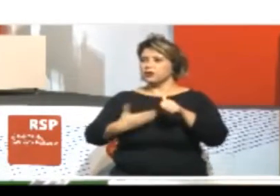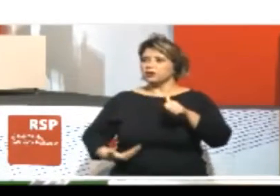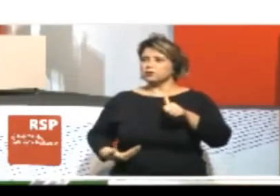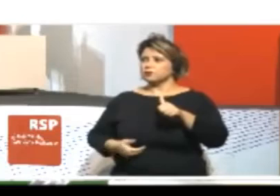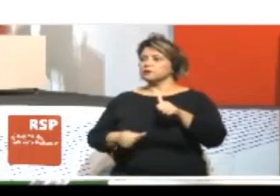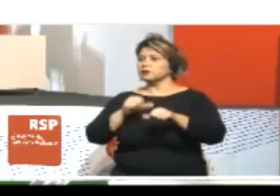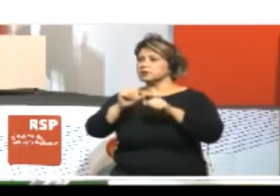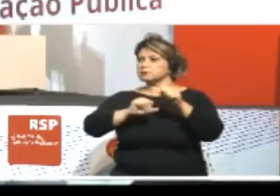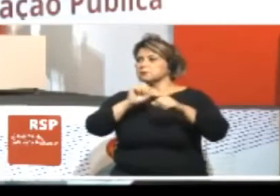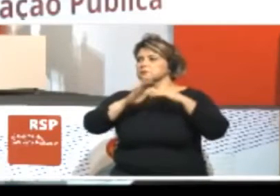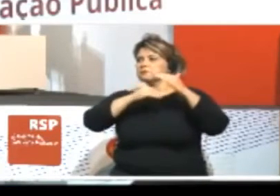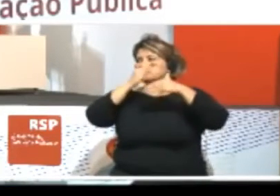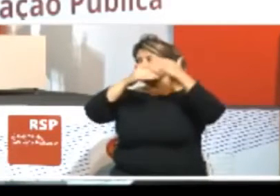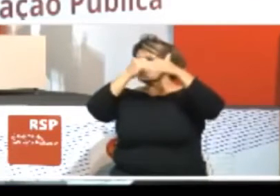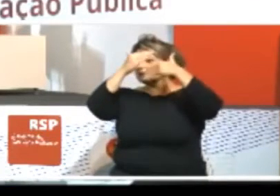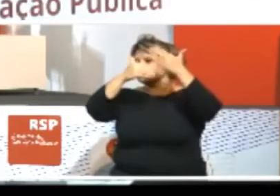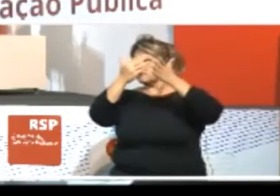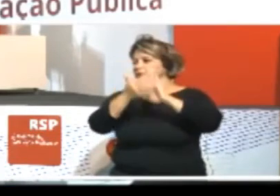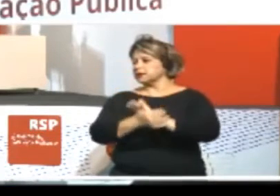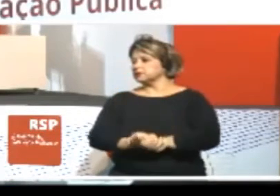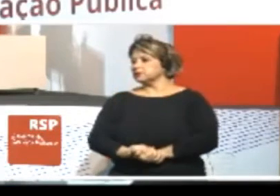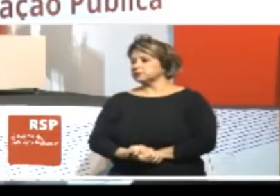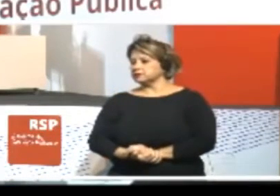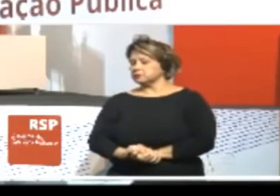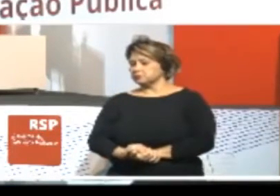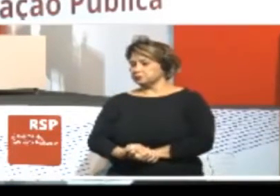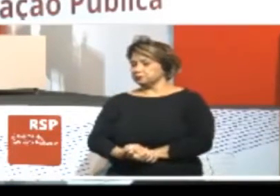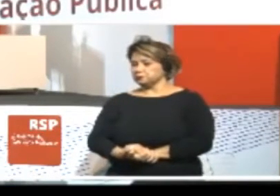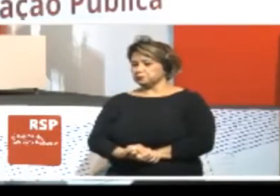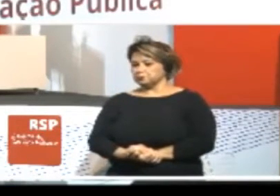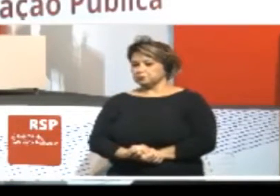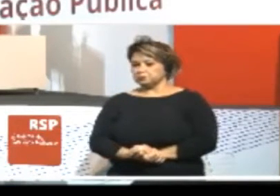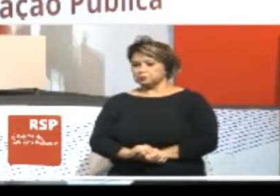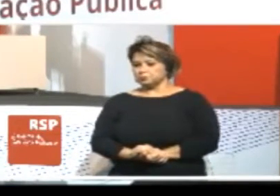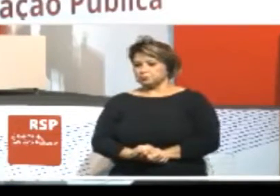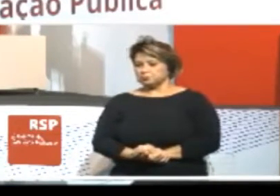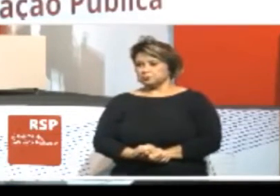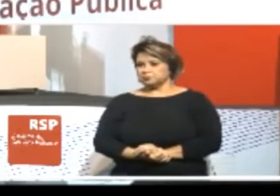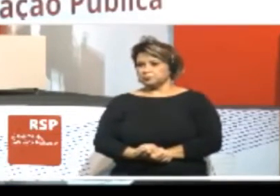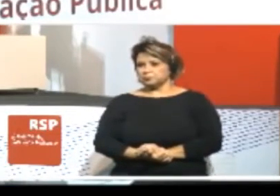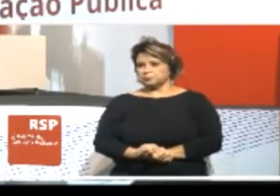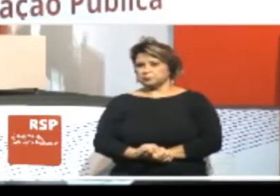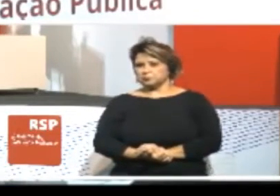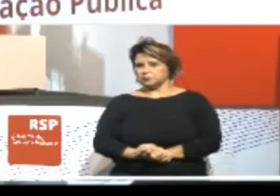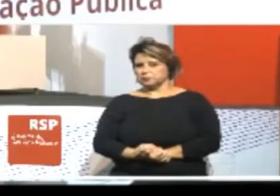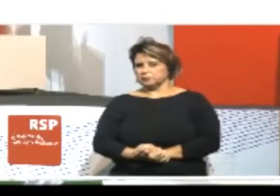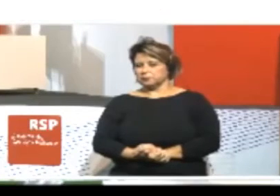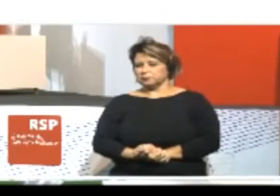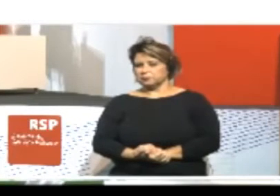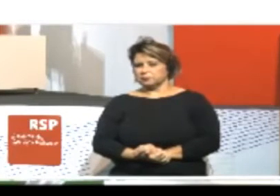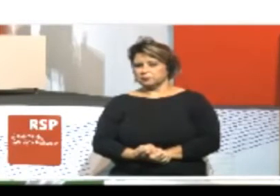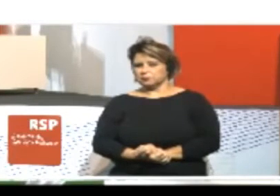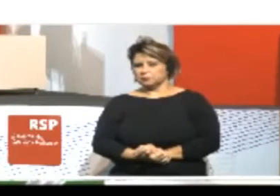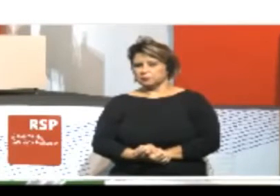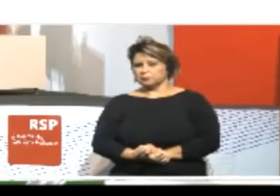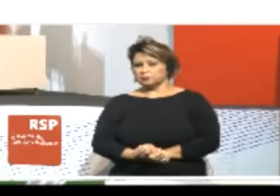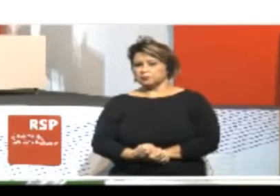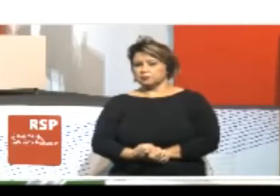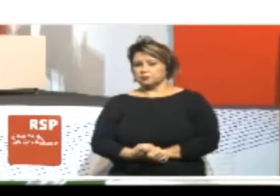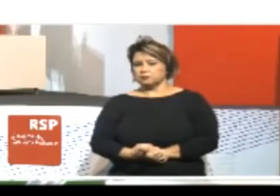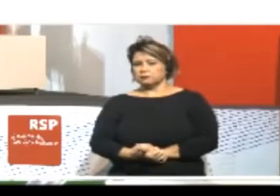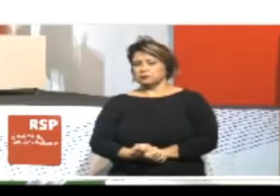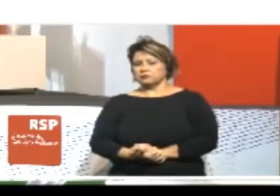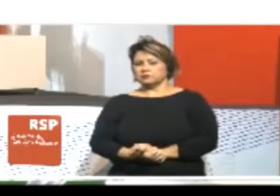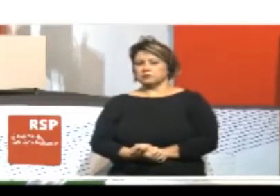Me lo puede leer, por favor? Ok. Em sua avaliação, qual é a influência de los estados